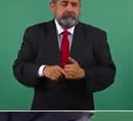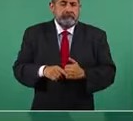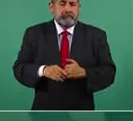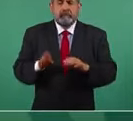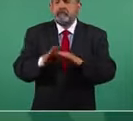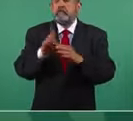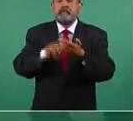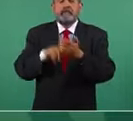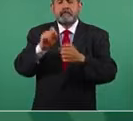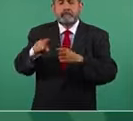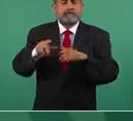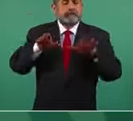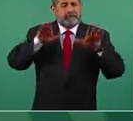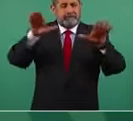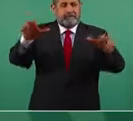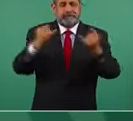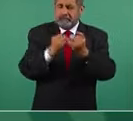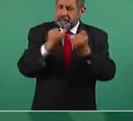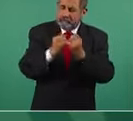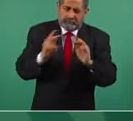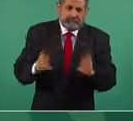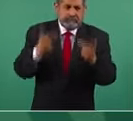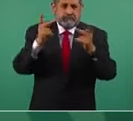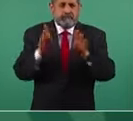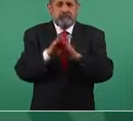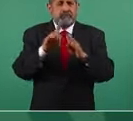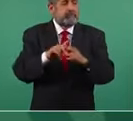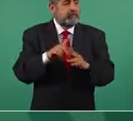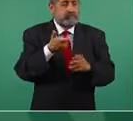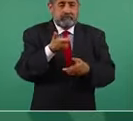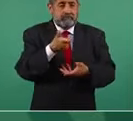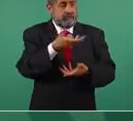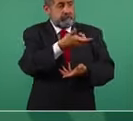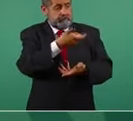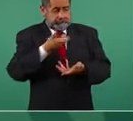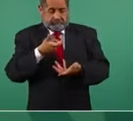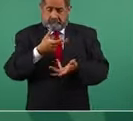con los aviones, ¿no? De cómo utilizar